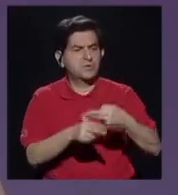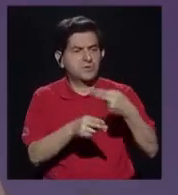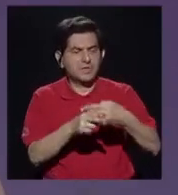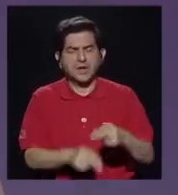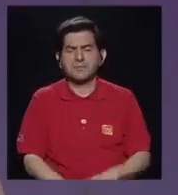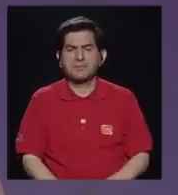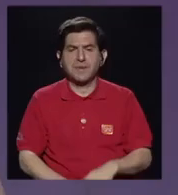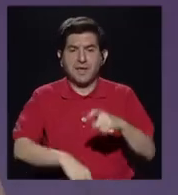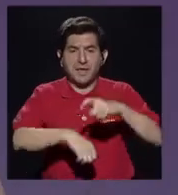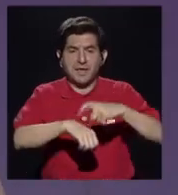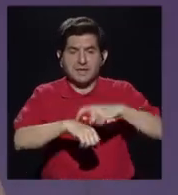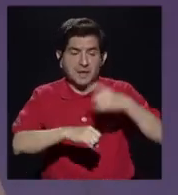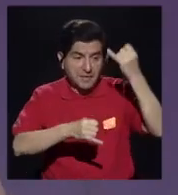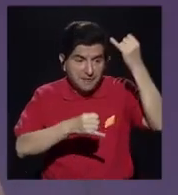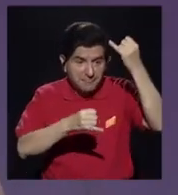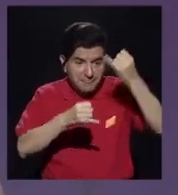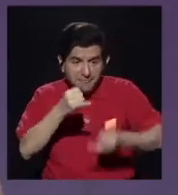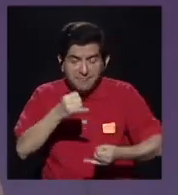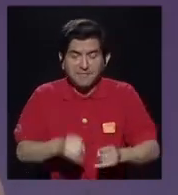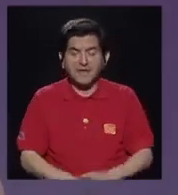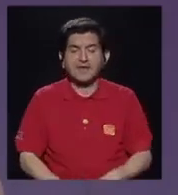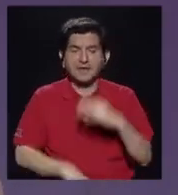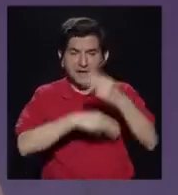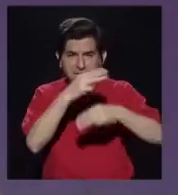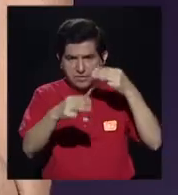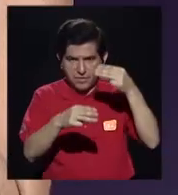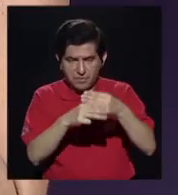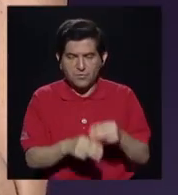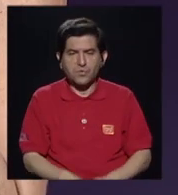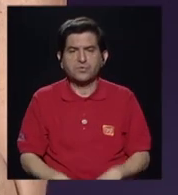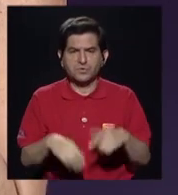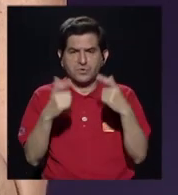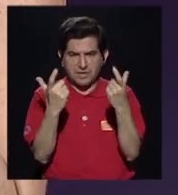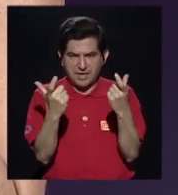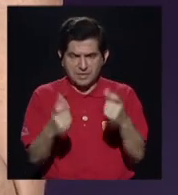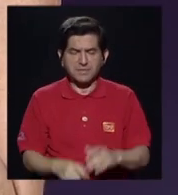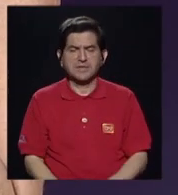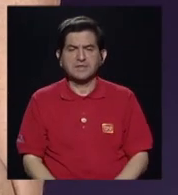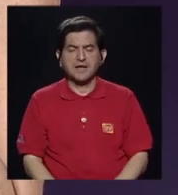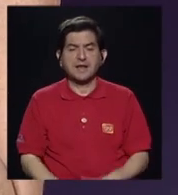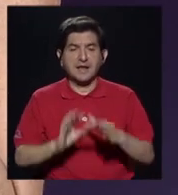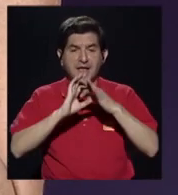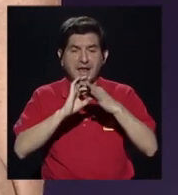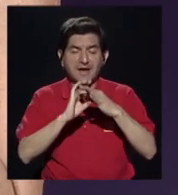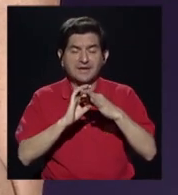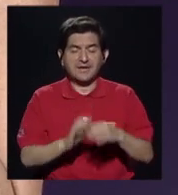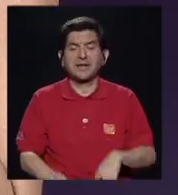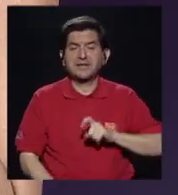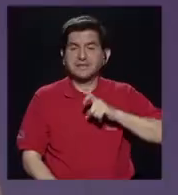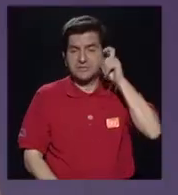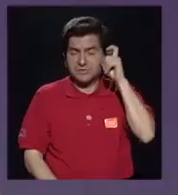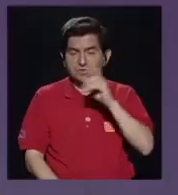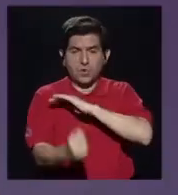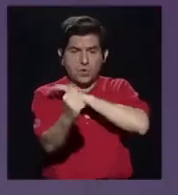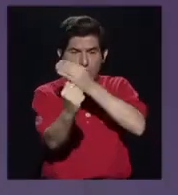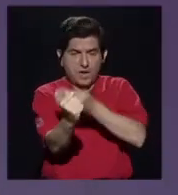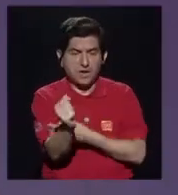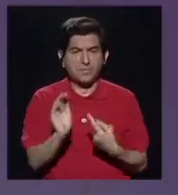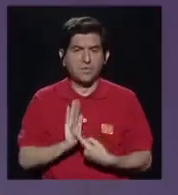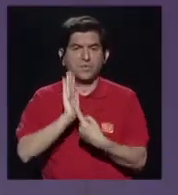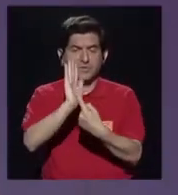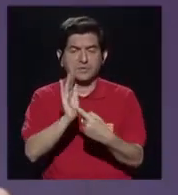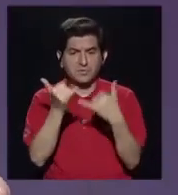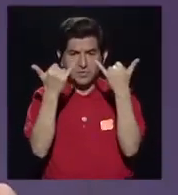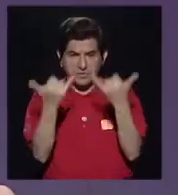apocalíptica del capital o sea es un mundo de dueños eh Y en la relación de género eh el poder se expresa